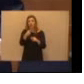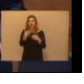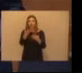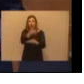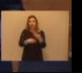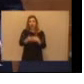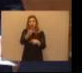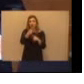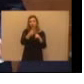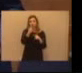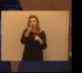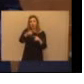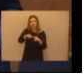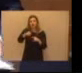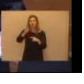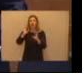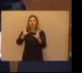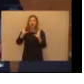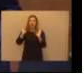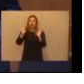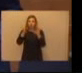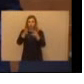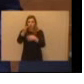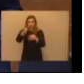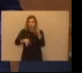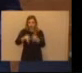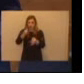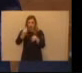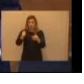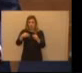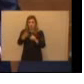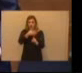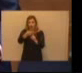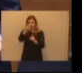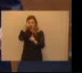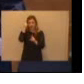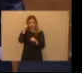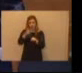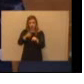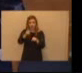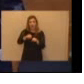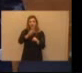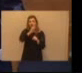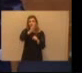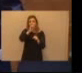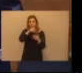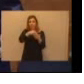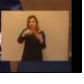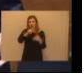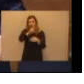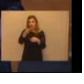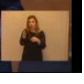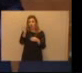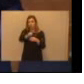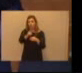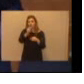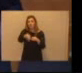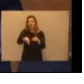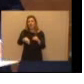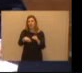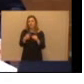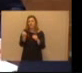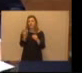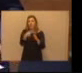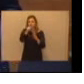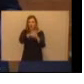Consejo de Poder Judicial contra la Violencia Psicológica, que incluye otros 50.000 euros. Y al catálogo anterior he de sumar también